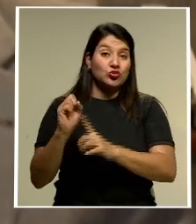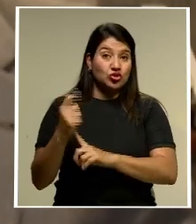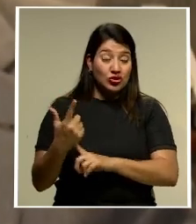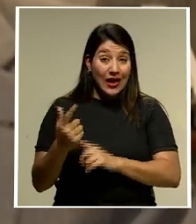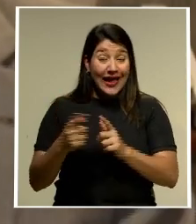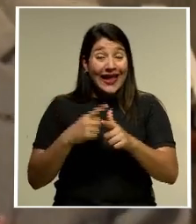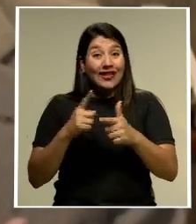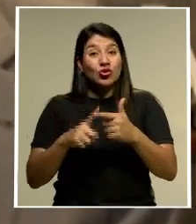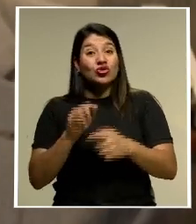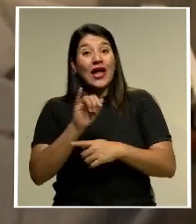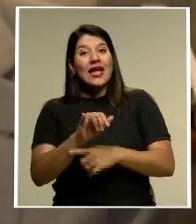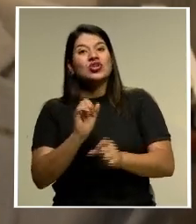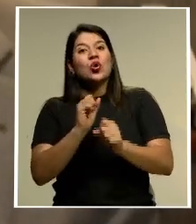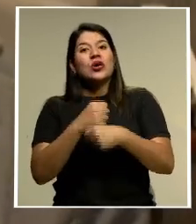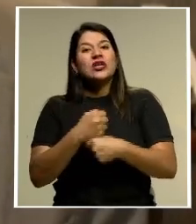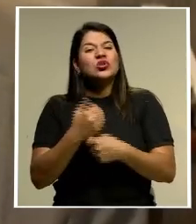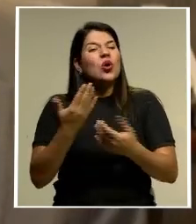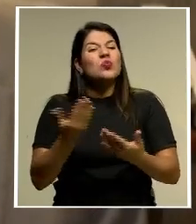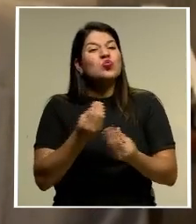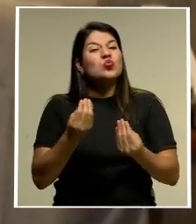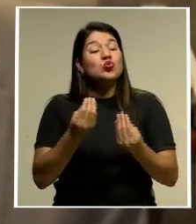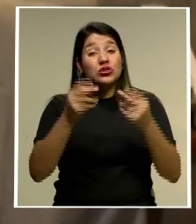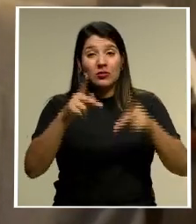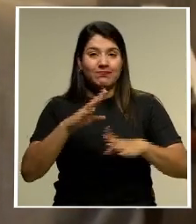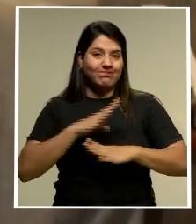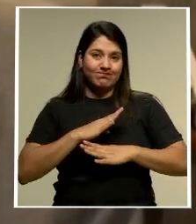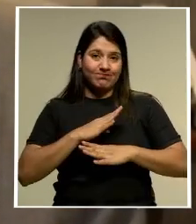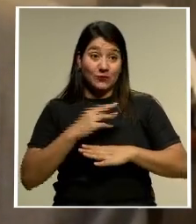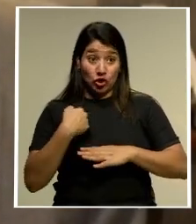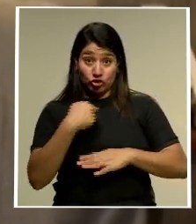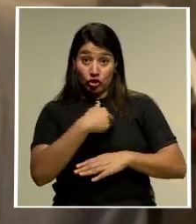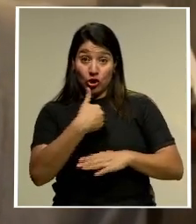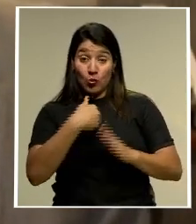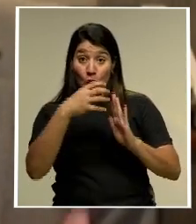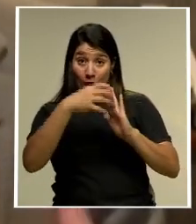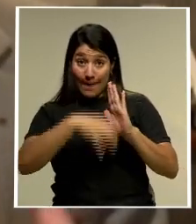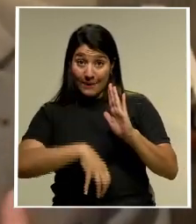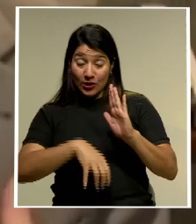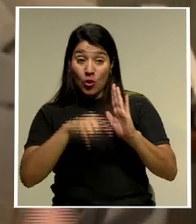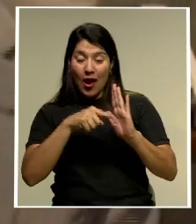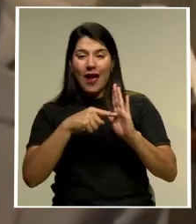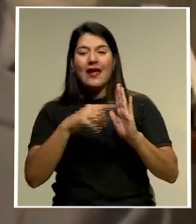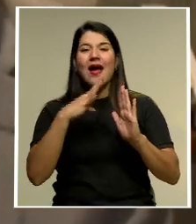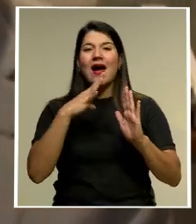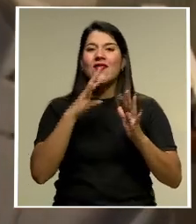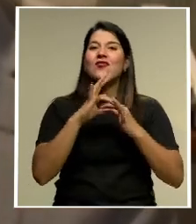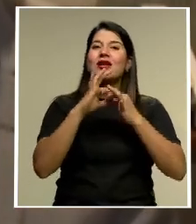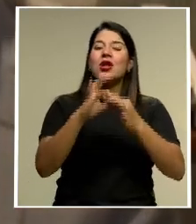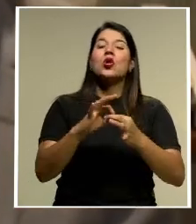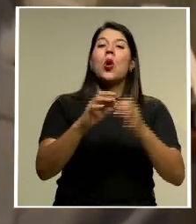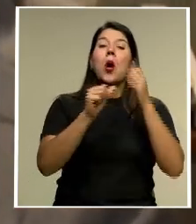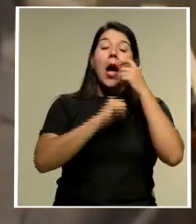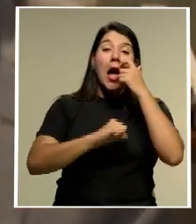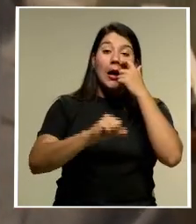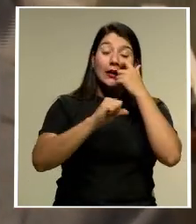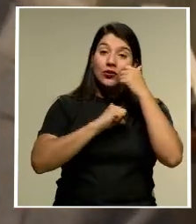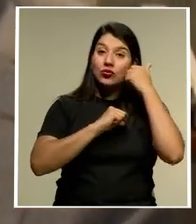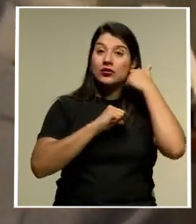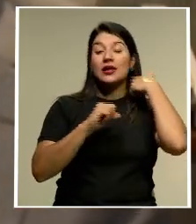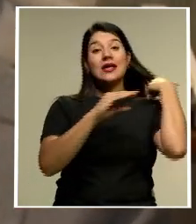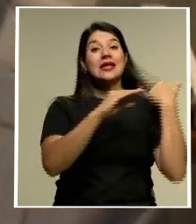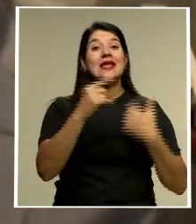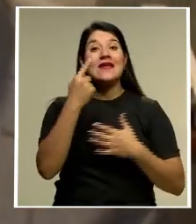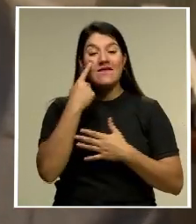eso generó un enorme descontento. De hecho, hay un capítulo en esto que nosotros dedicamos para las actitudes ciudadanas a la democracia, y encontramos que